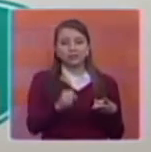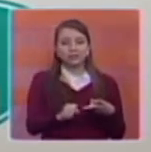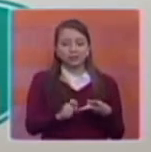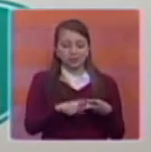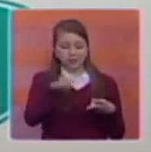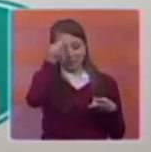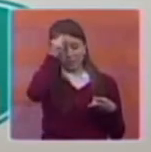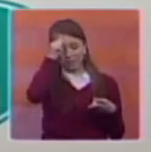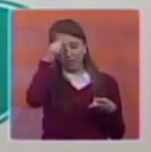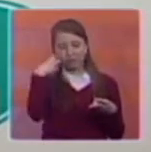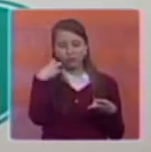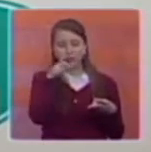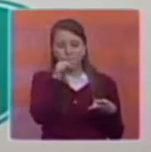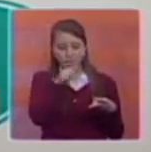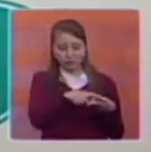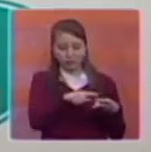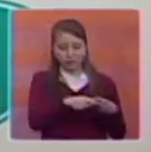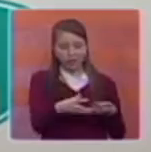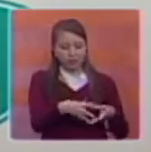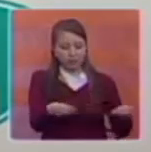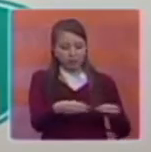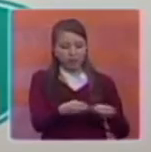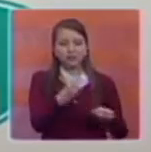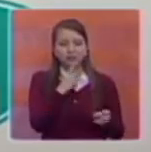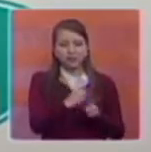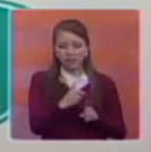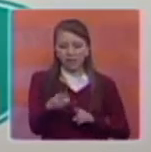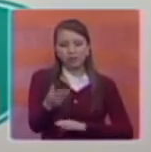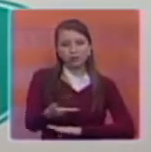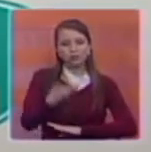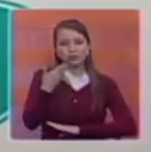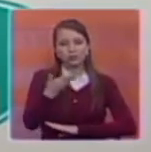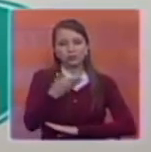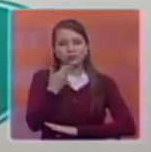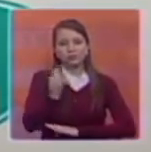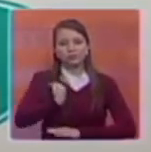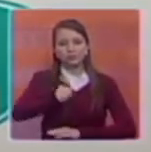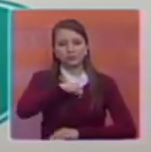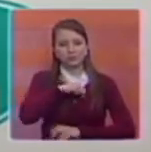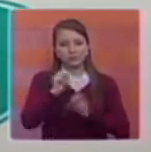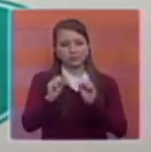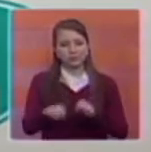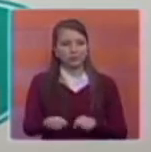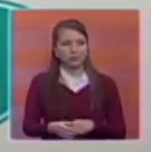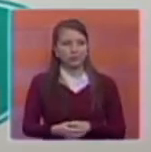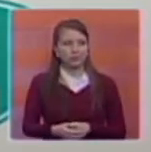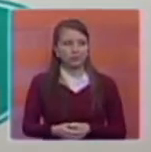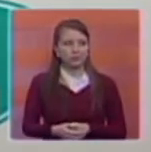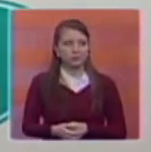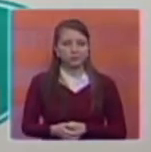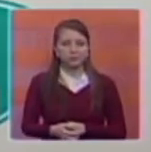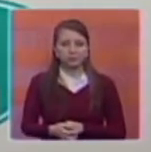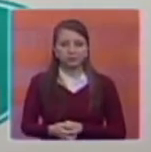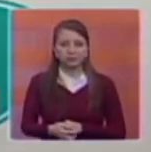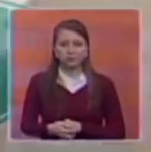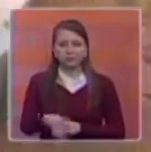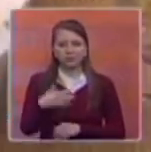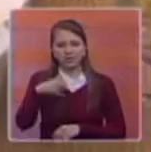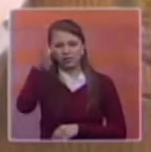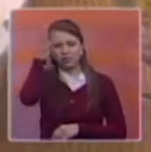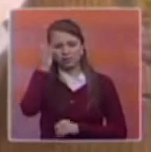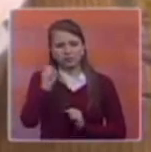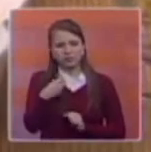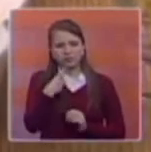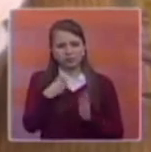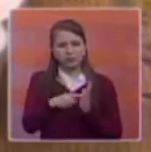de cerdo. Si bien es cierto, esto es una sopa, nosotros podemos, yo creo que en mi casa,